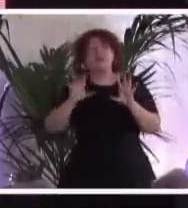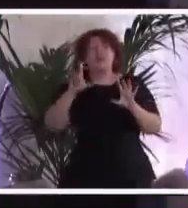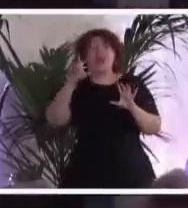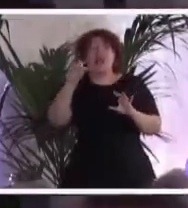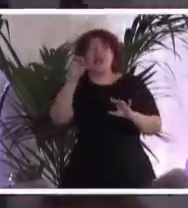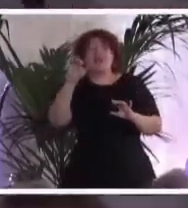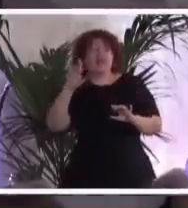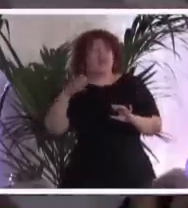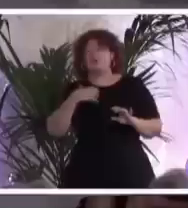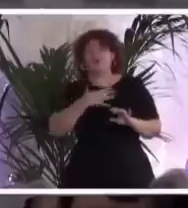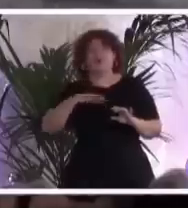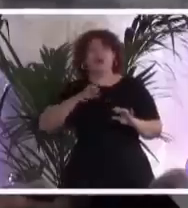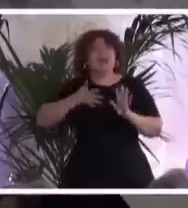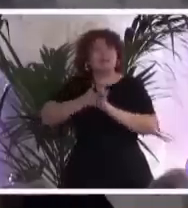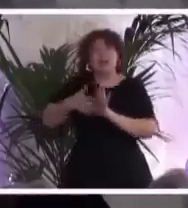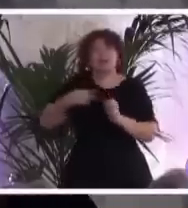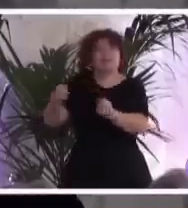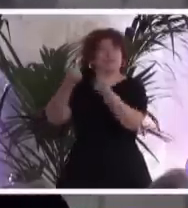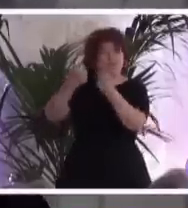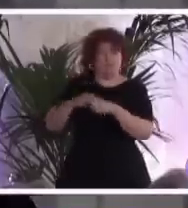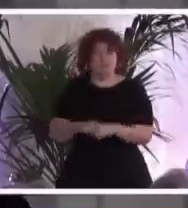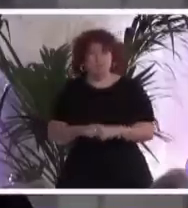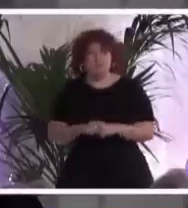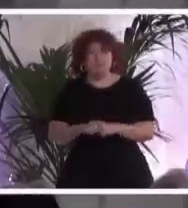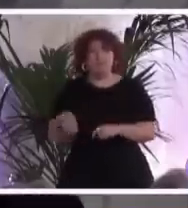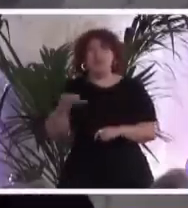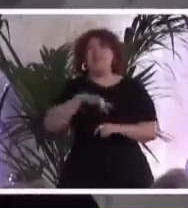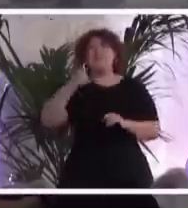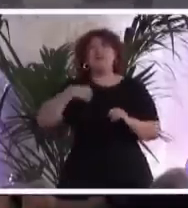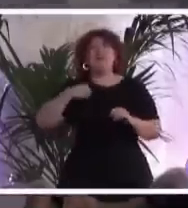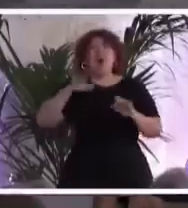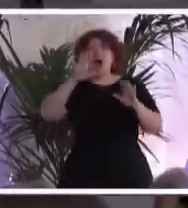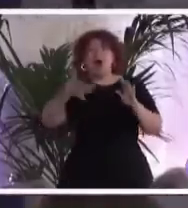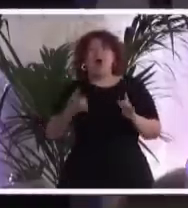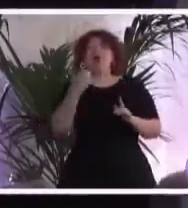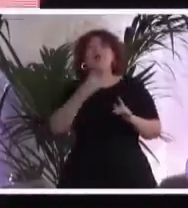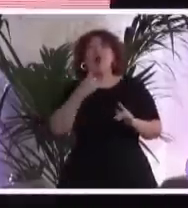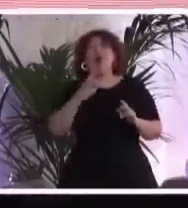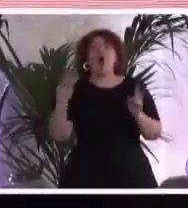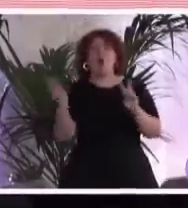la posibilidad de explicarme ese señor que lleva hoy Al rojo vivo